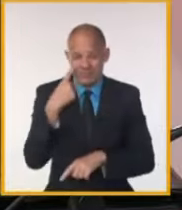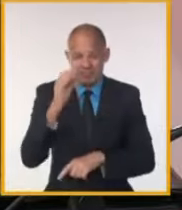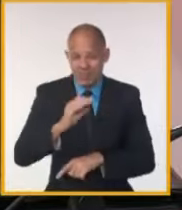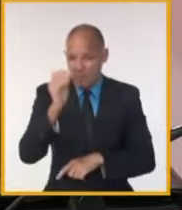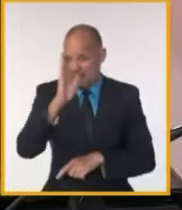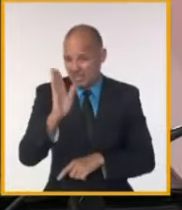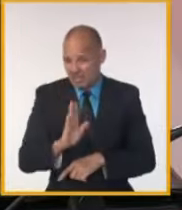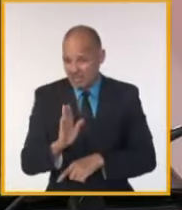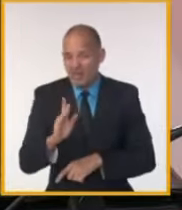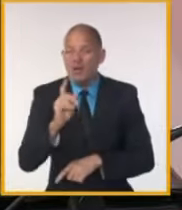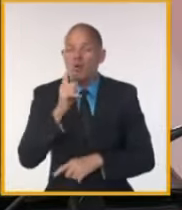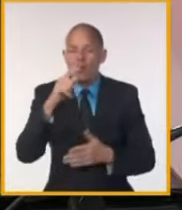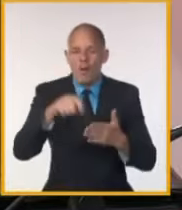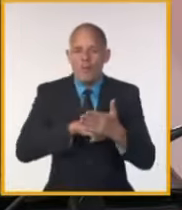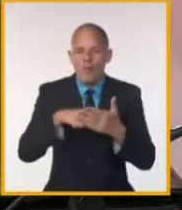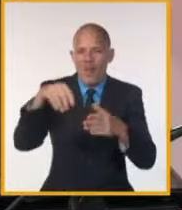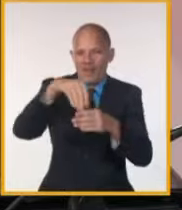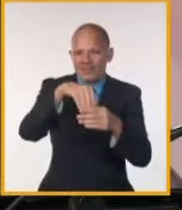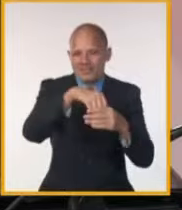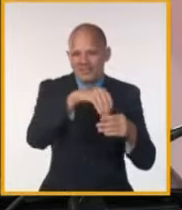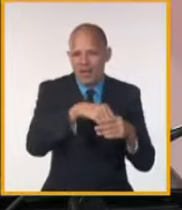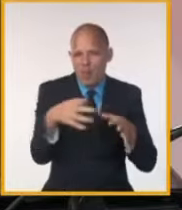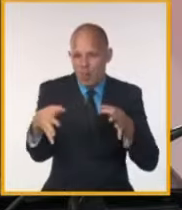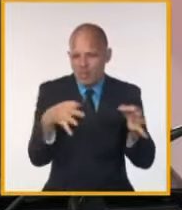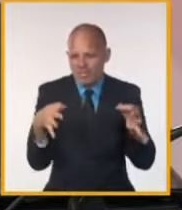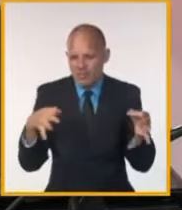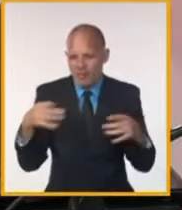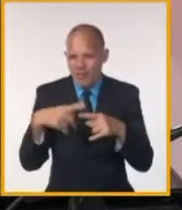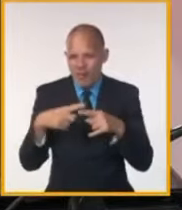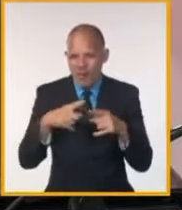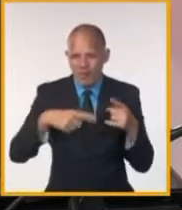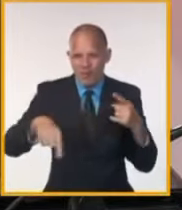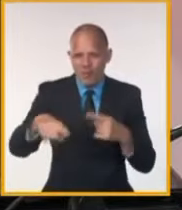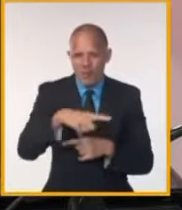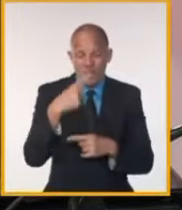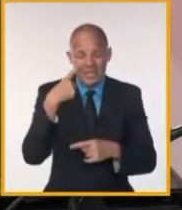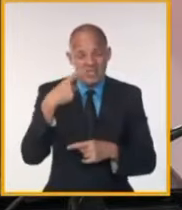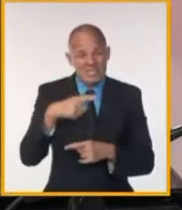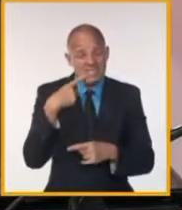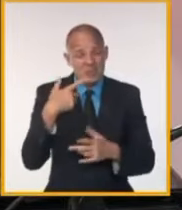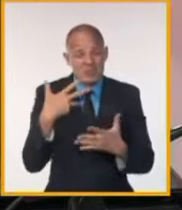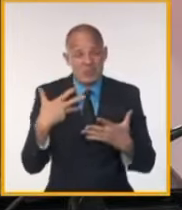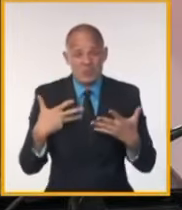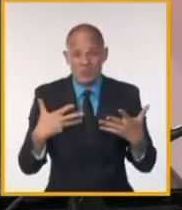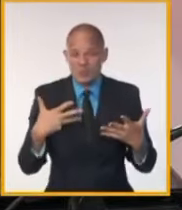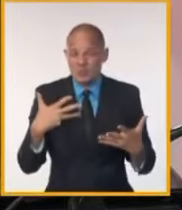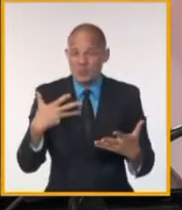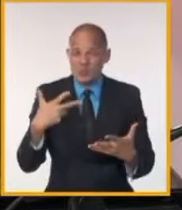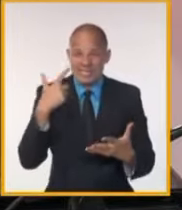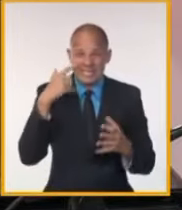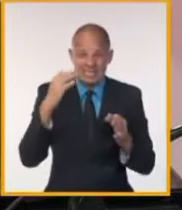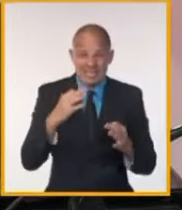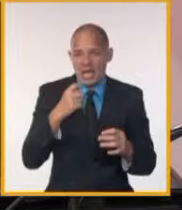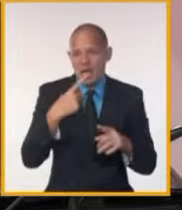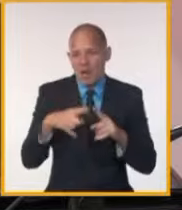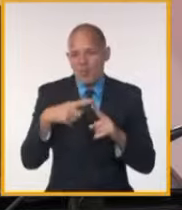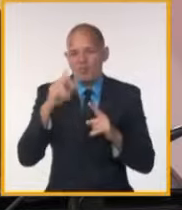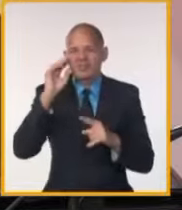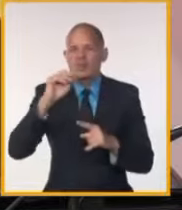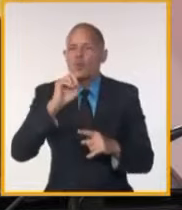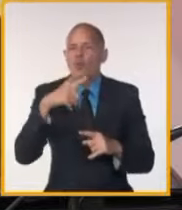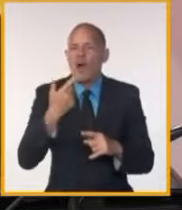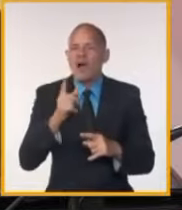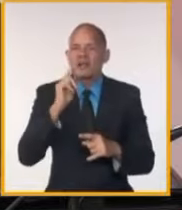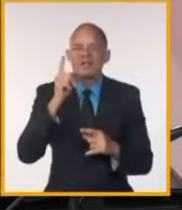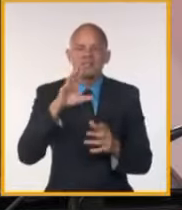anista ganaron varios varias municipalidades Incluso adelantaron en un estado como Sao Pablo que irá segunda